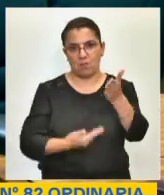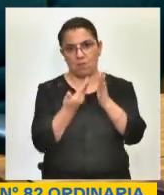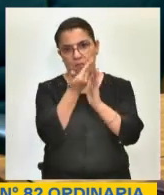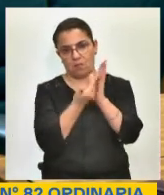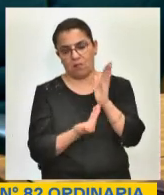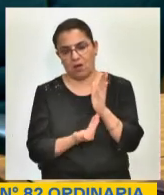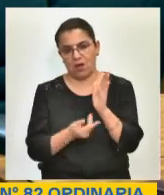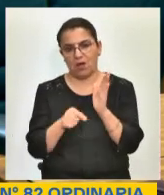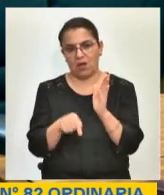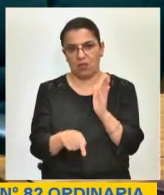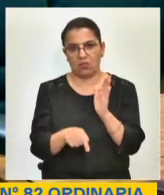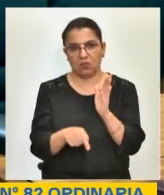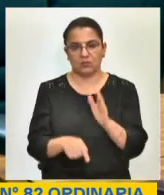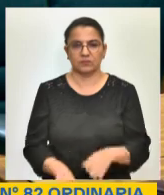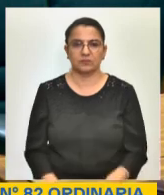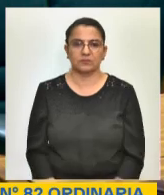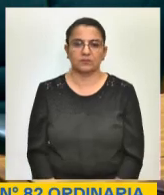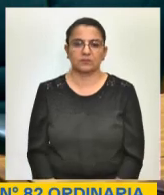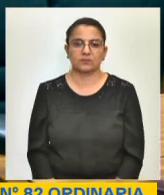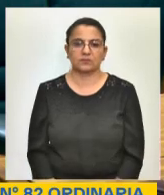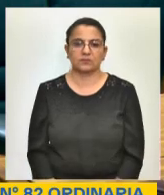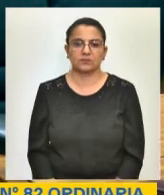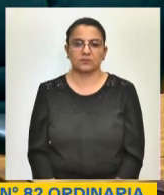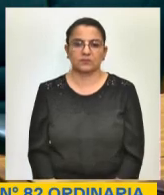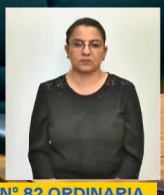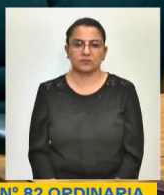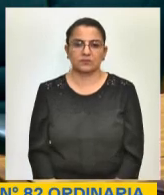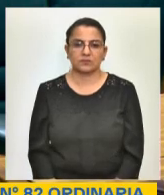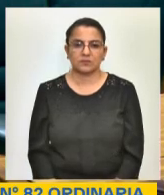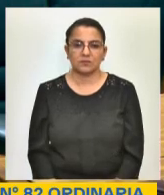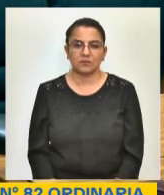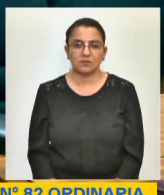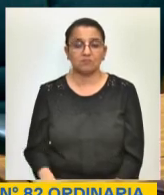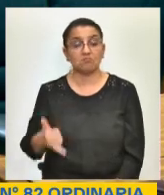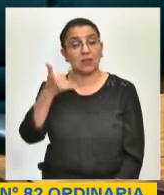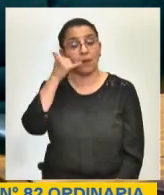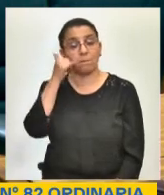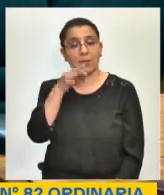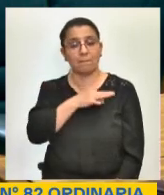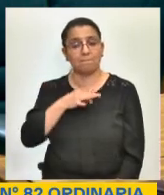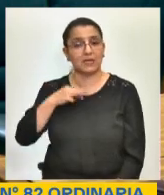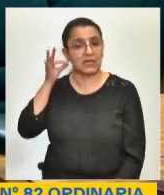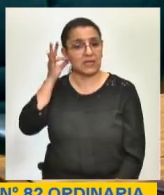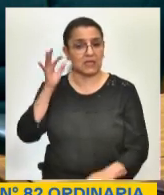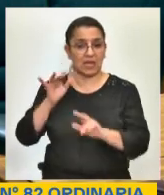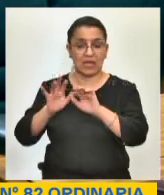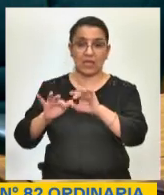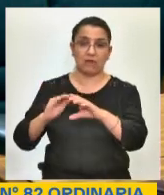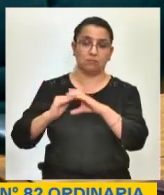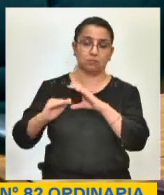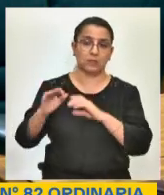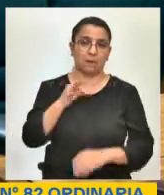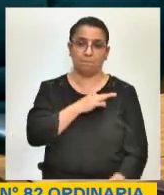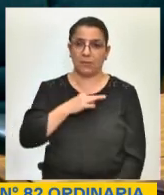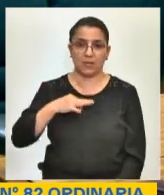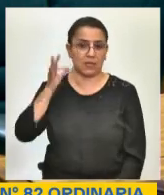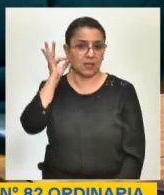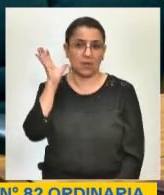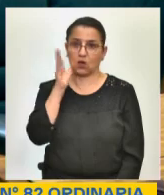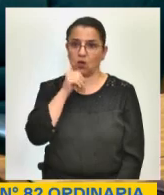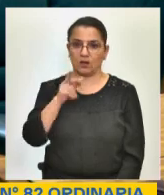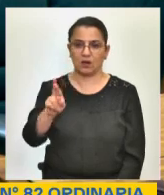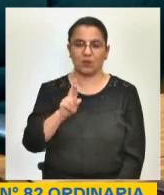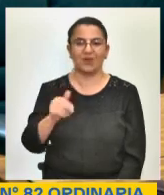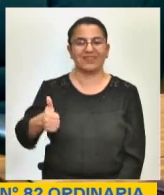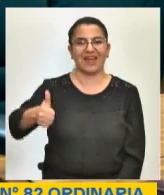que estuvieran nuestros votos llamé a la ministra le escribí a la ministra no me contestó Ayer me contesta